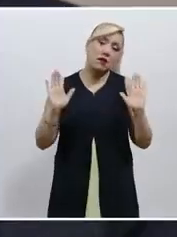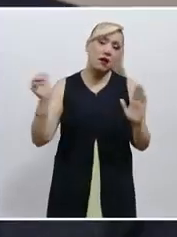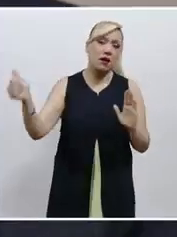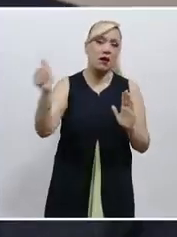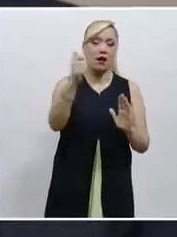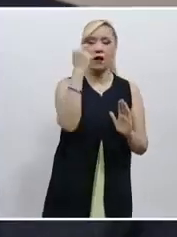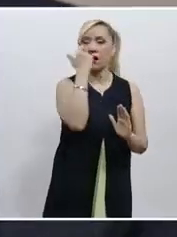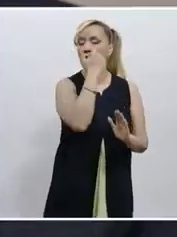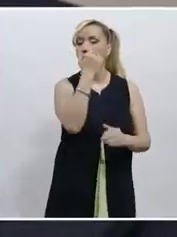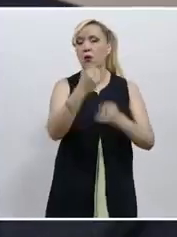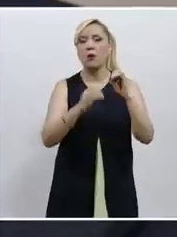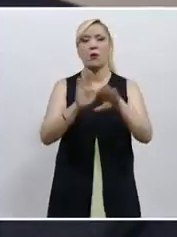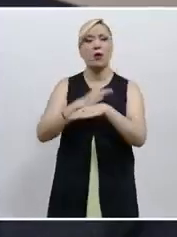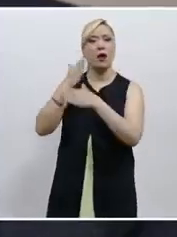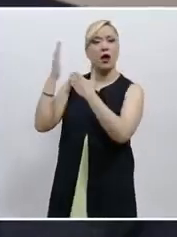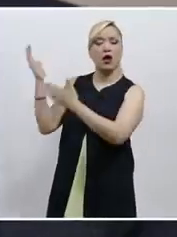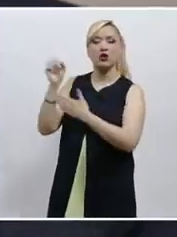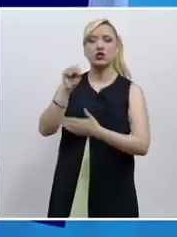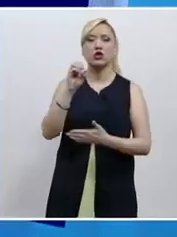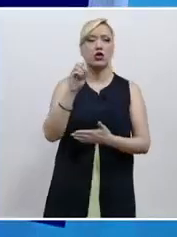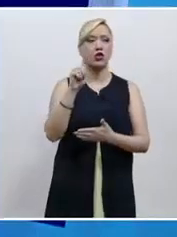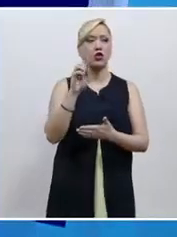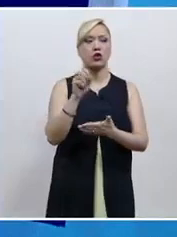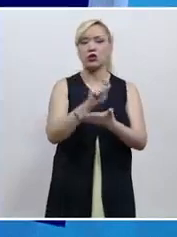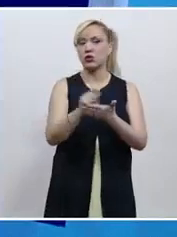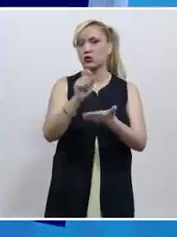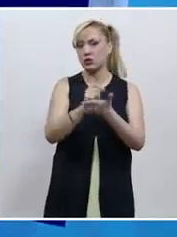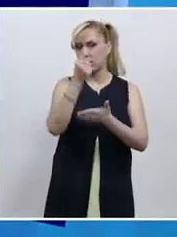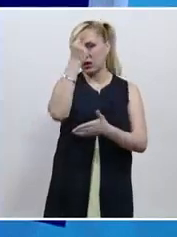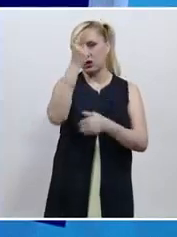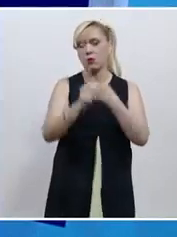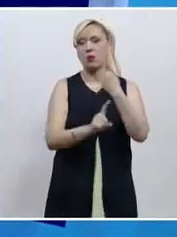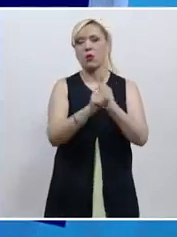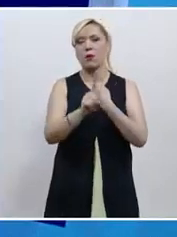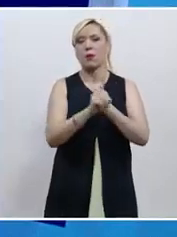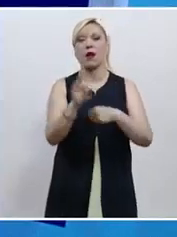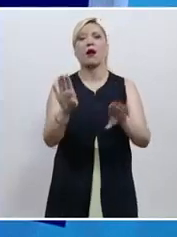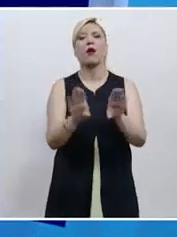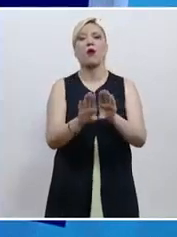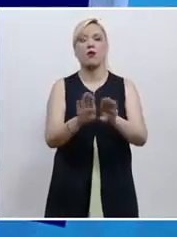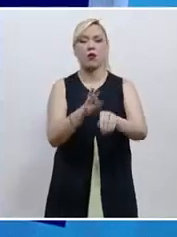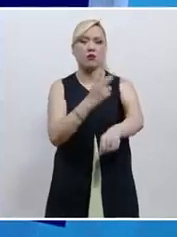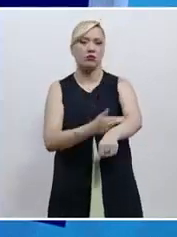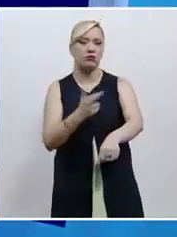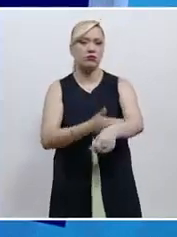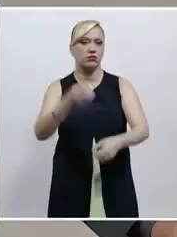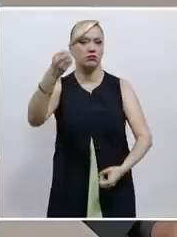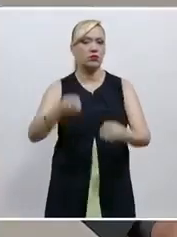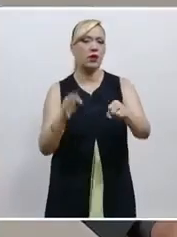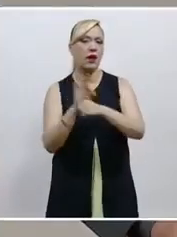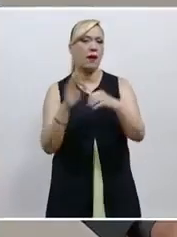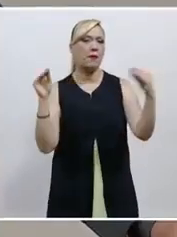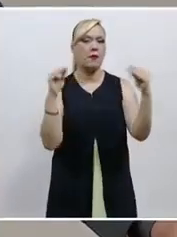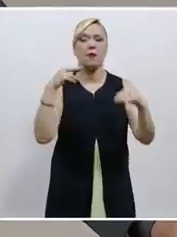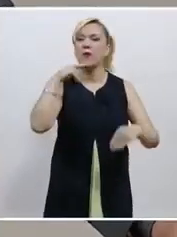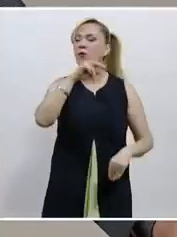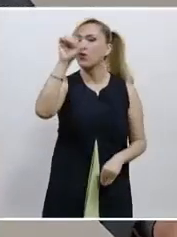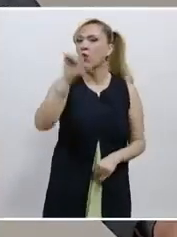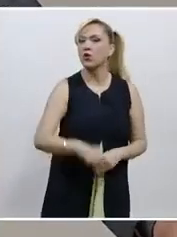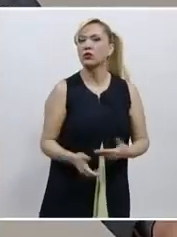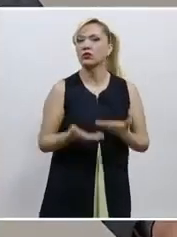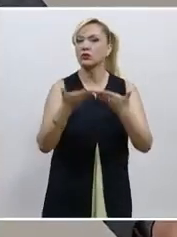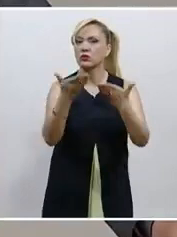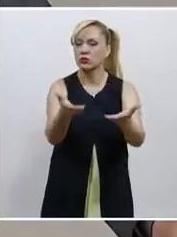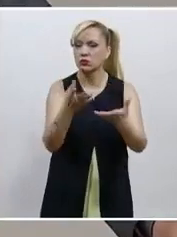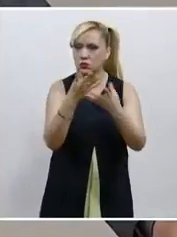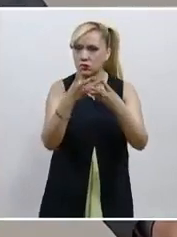Mario de la Medina Soto en el libro titulado Problemática procesal del juicio de amparo, justicia pronta. Y ahí es donde yo empiezo a ver